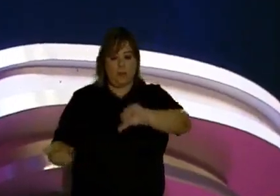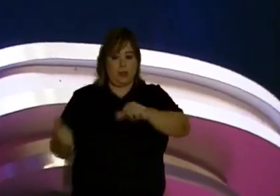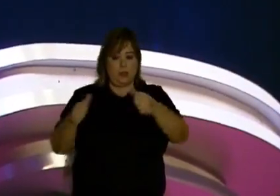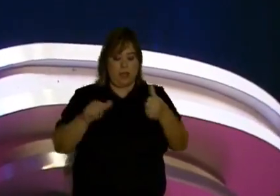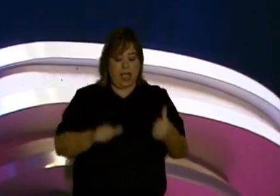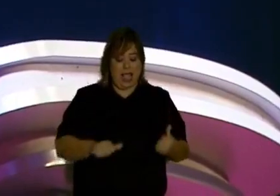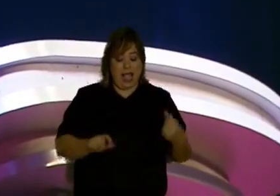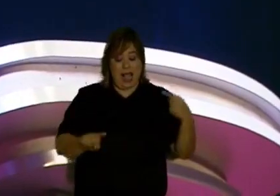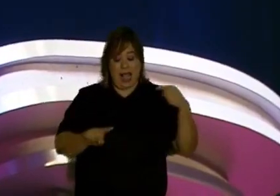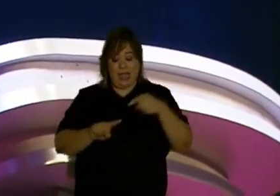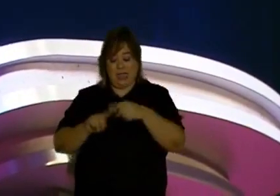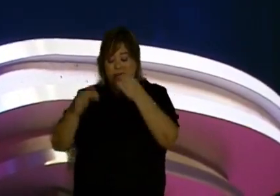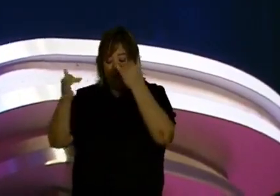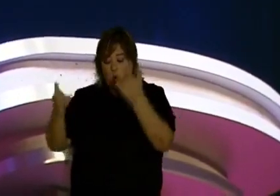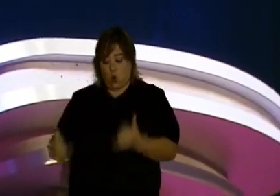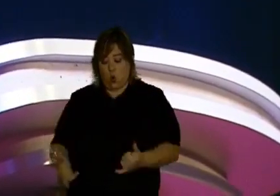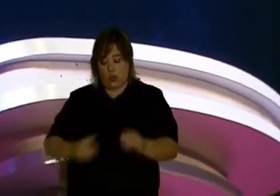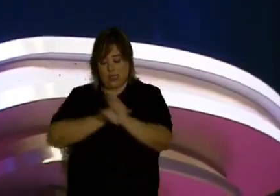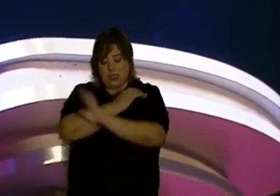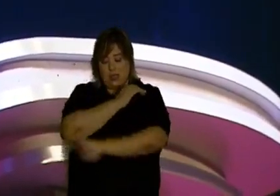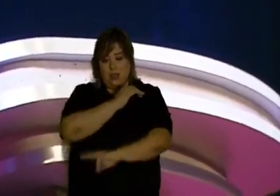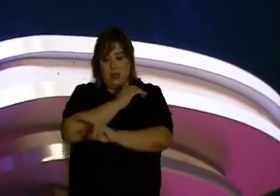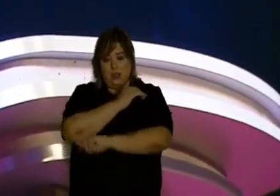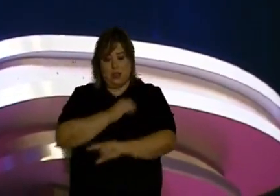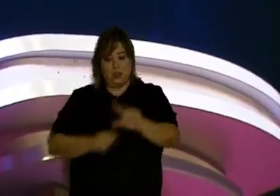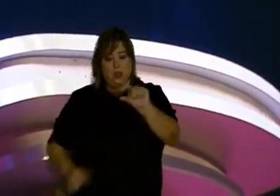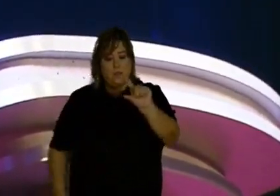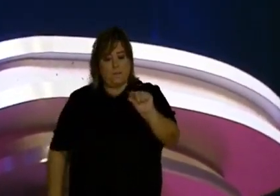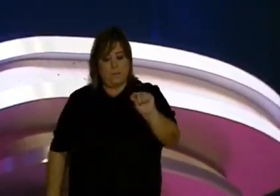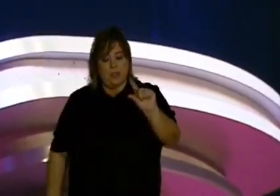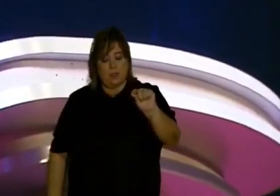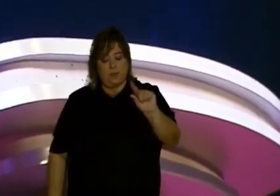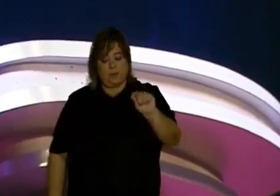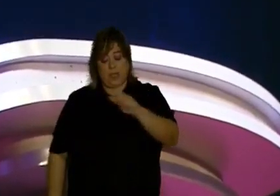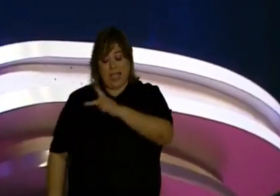septiembre del 2020, el reino de los